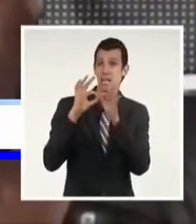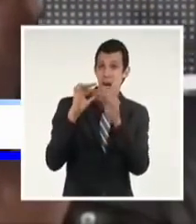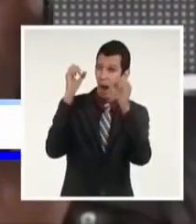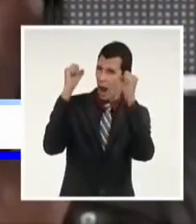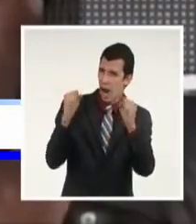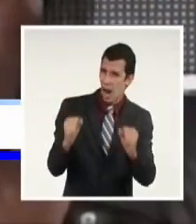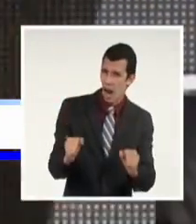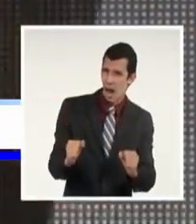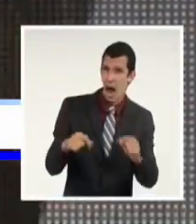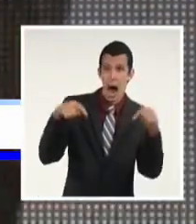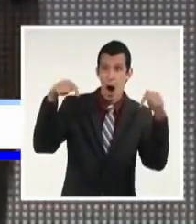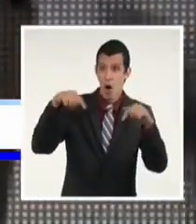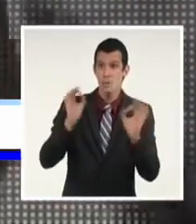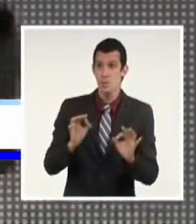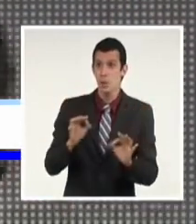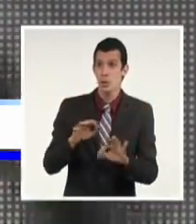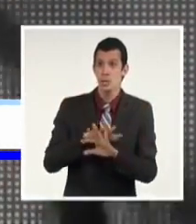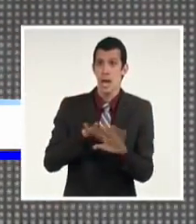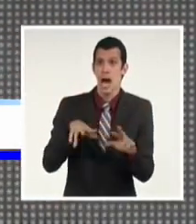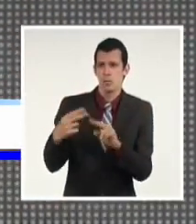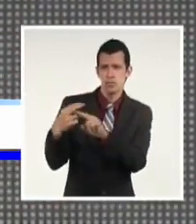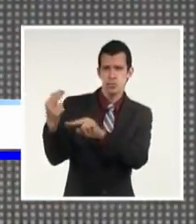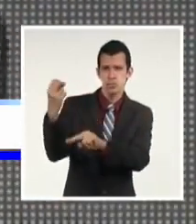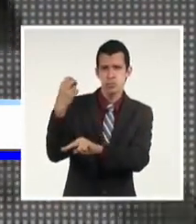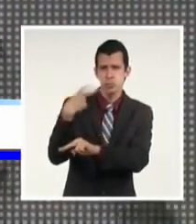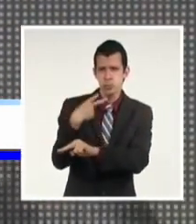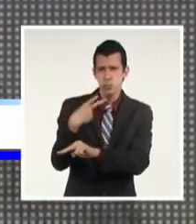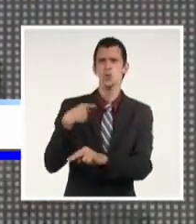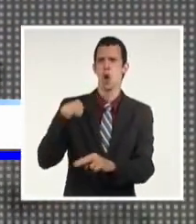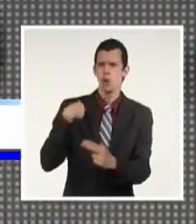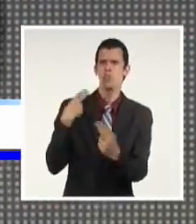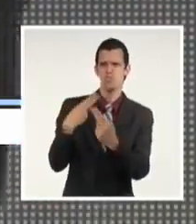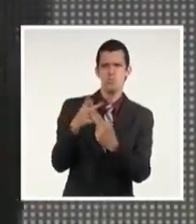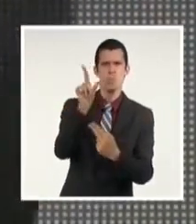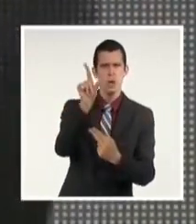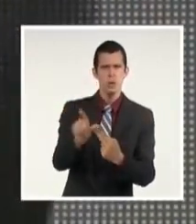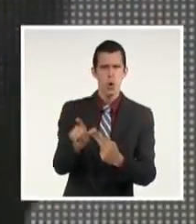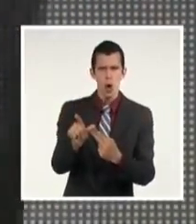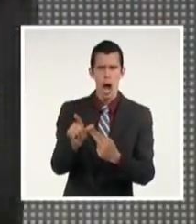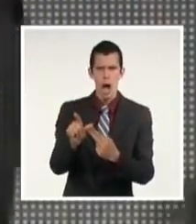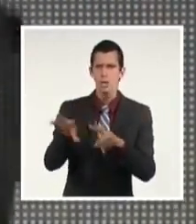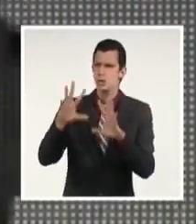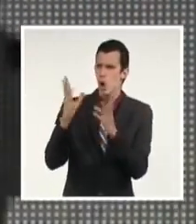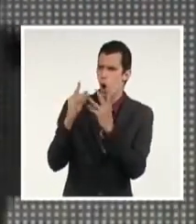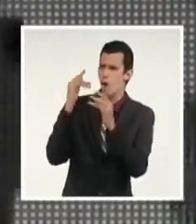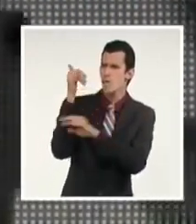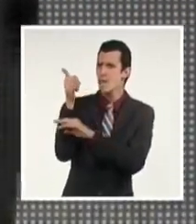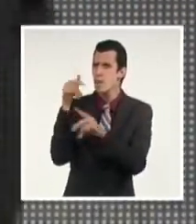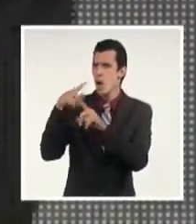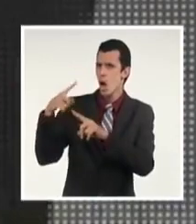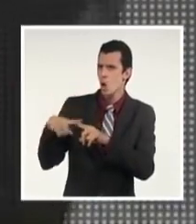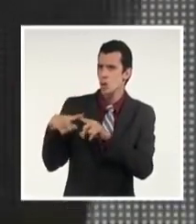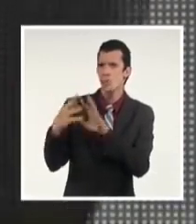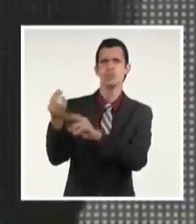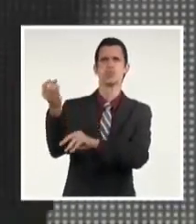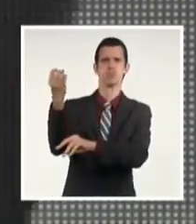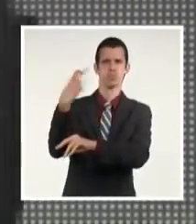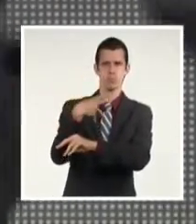Acabamos de recibir por una fuente cercana un